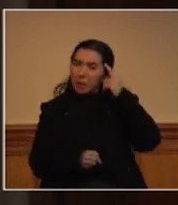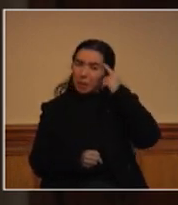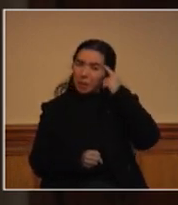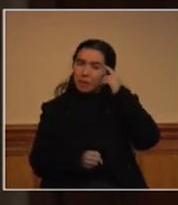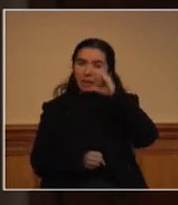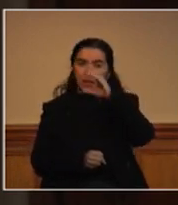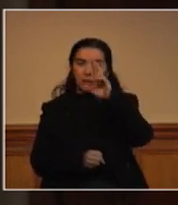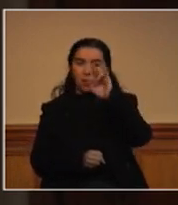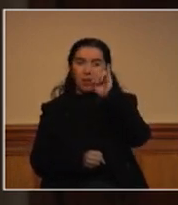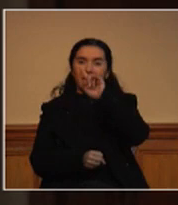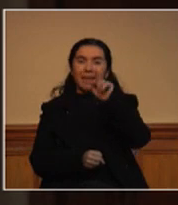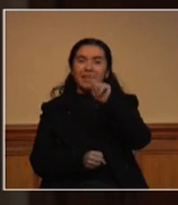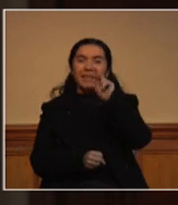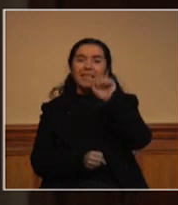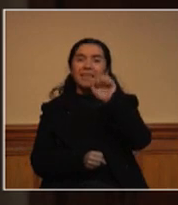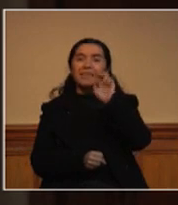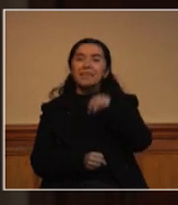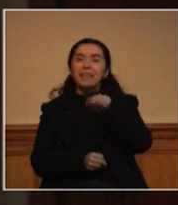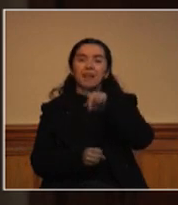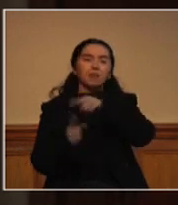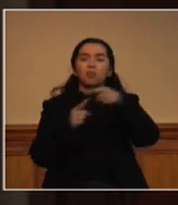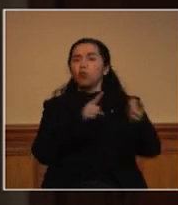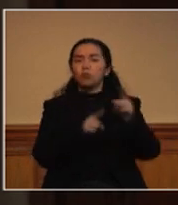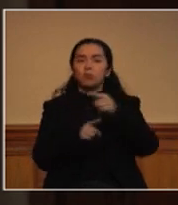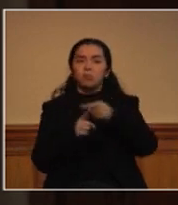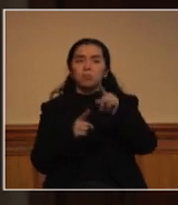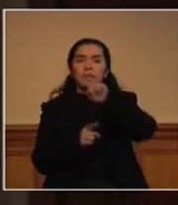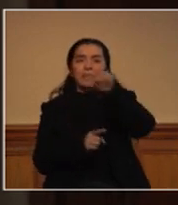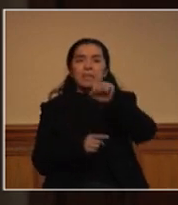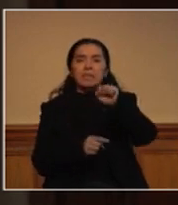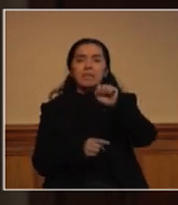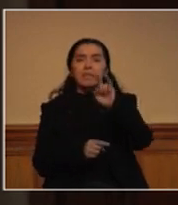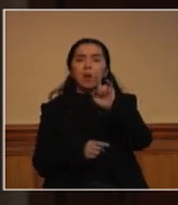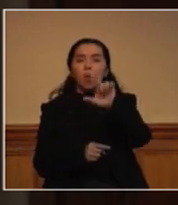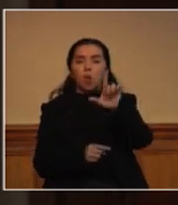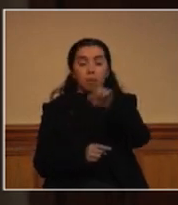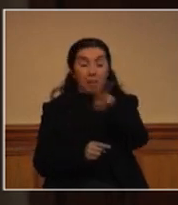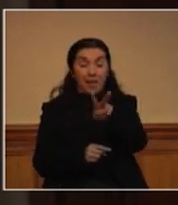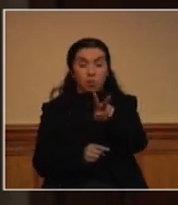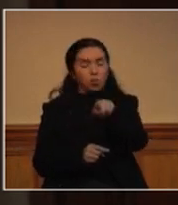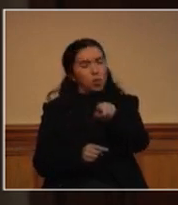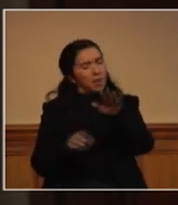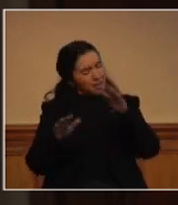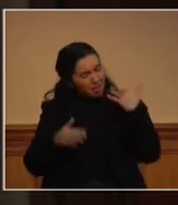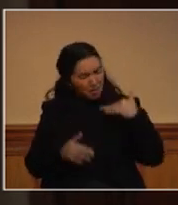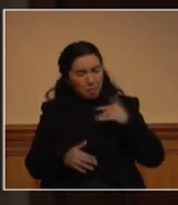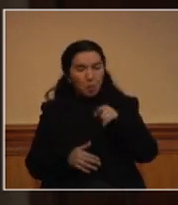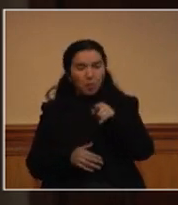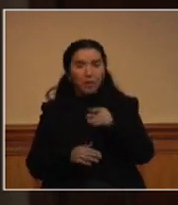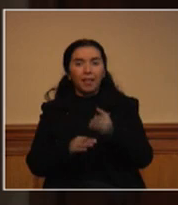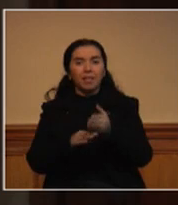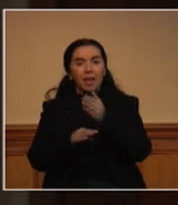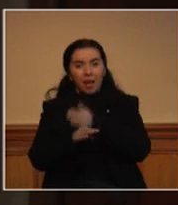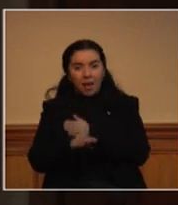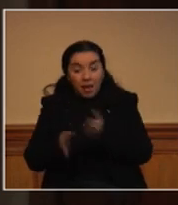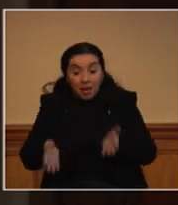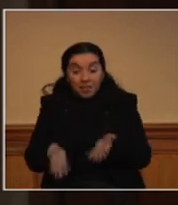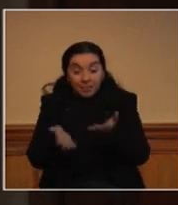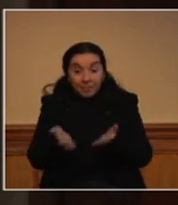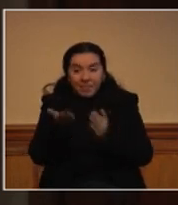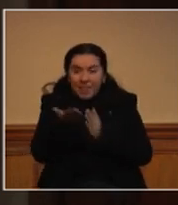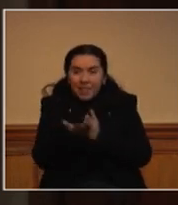Saúl, la estimulación temprana que recibieron primero desde sus padres, sus madres,